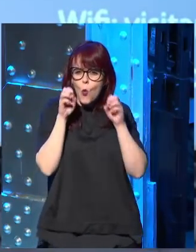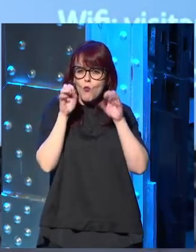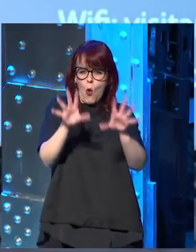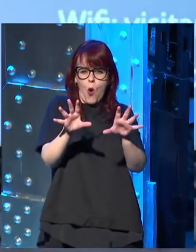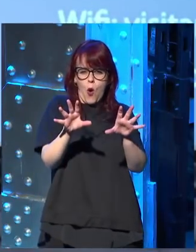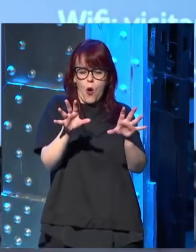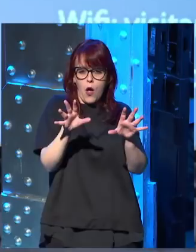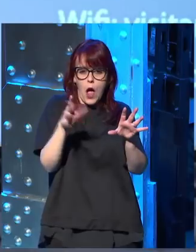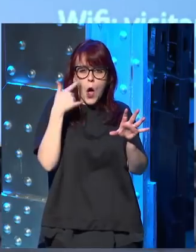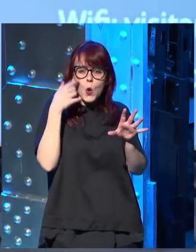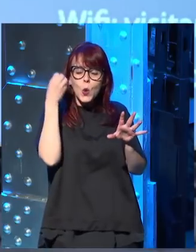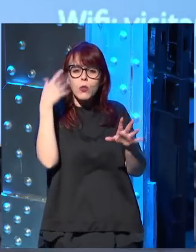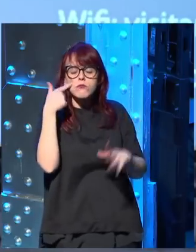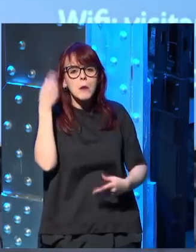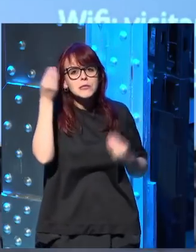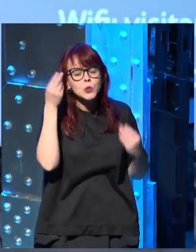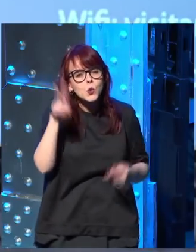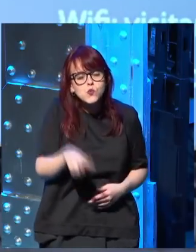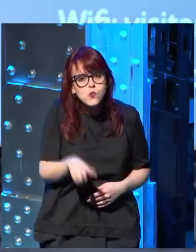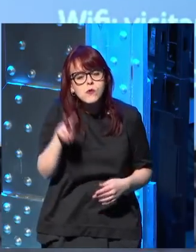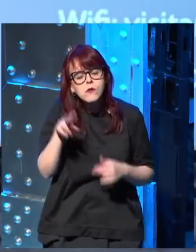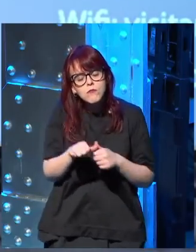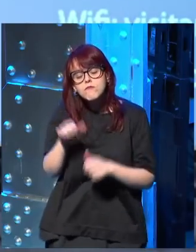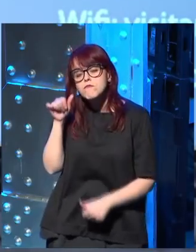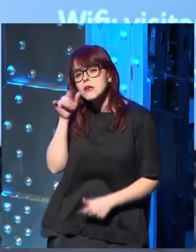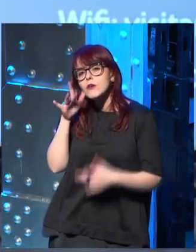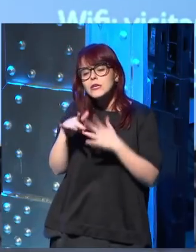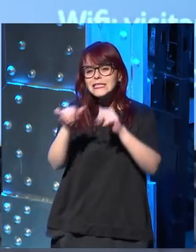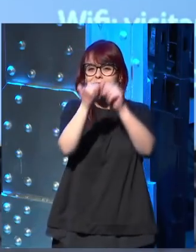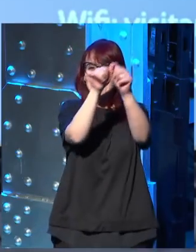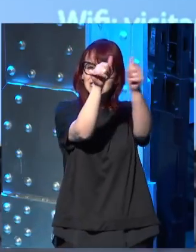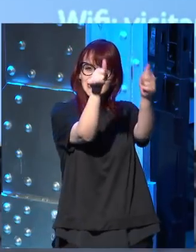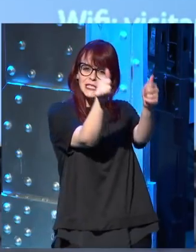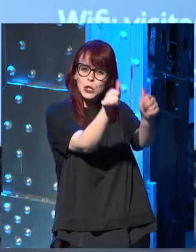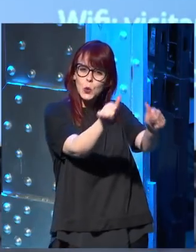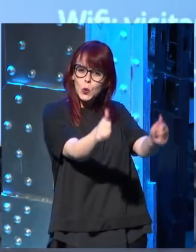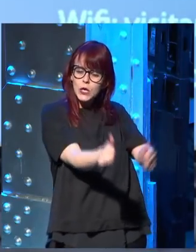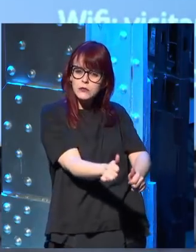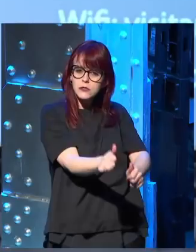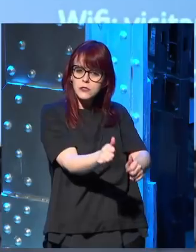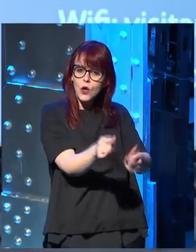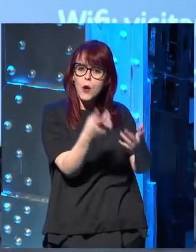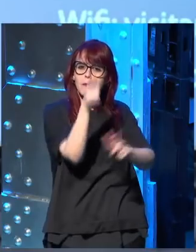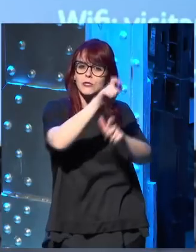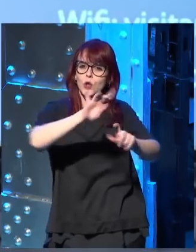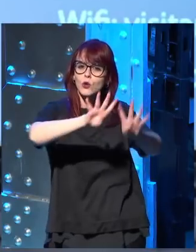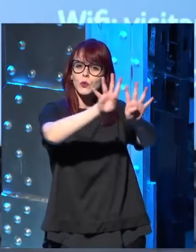Qué raro no haber pensado nunca en eso, en su silueta junto a la de los otros.